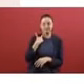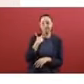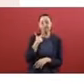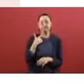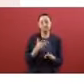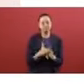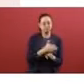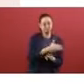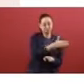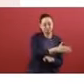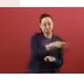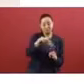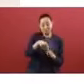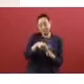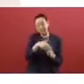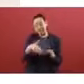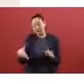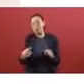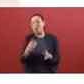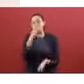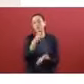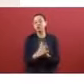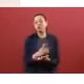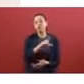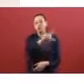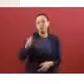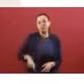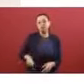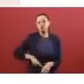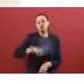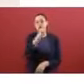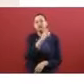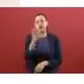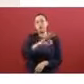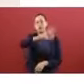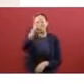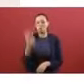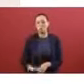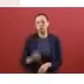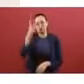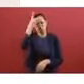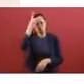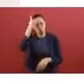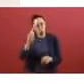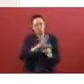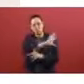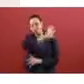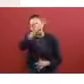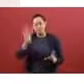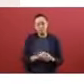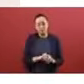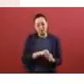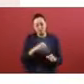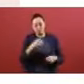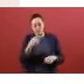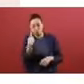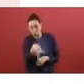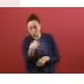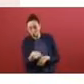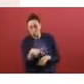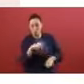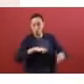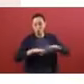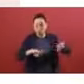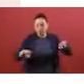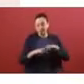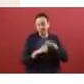somos el gobierno que ha dado el 100% de publicidad total de los datos patrimoniales del gobierno de la